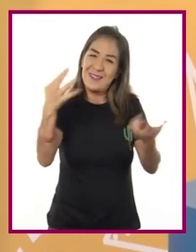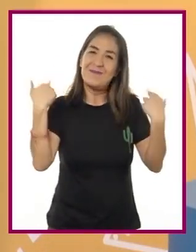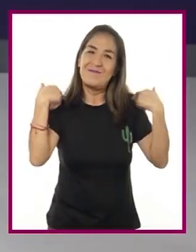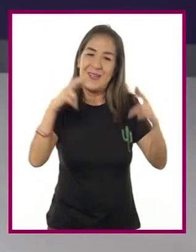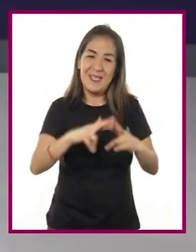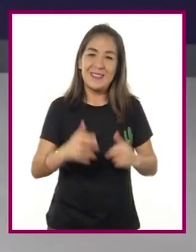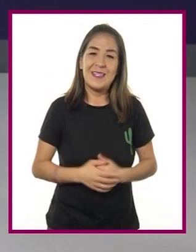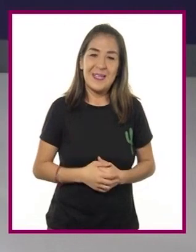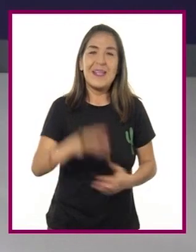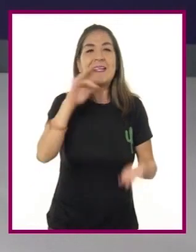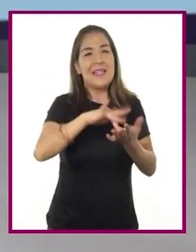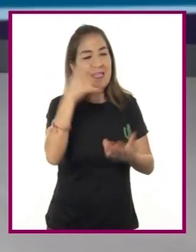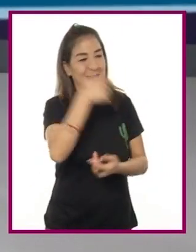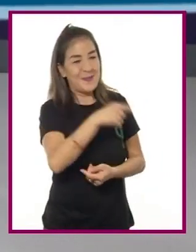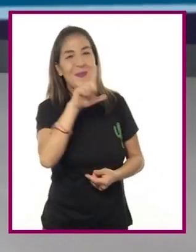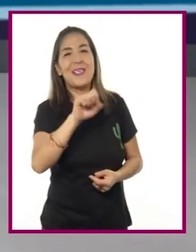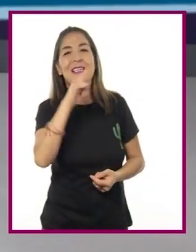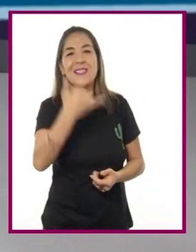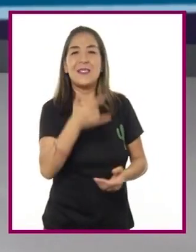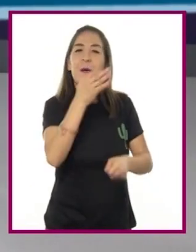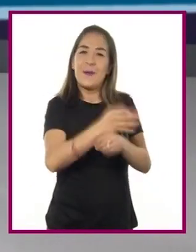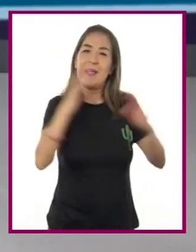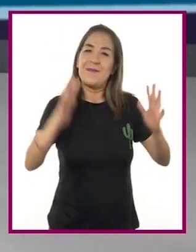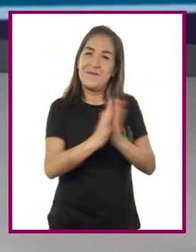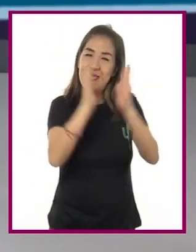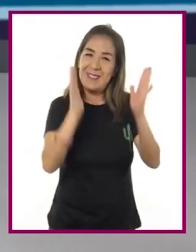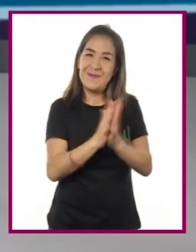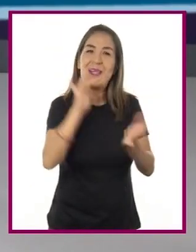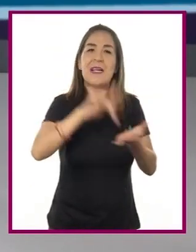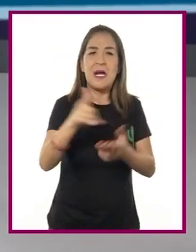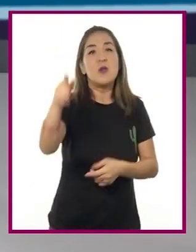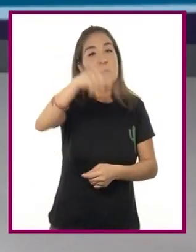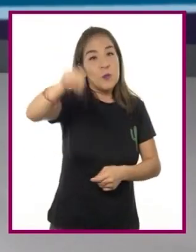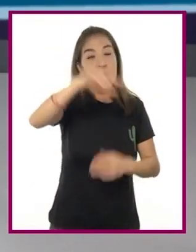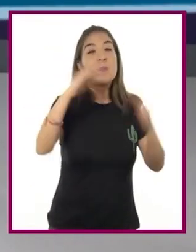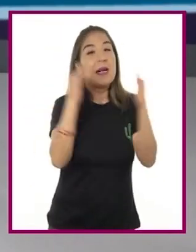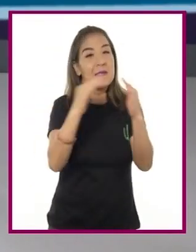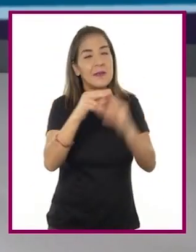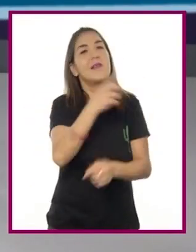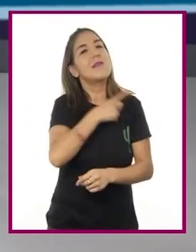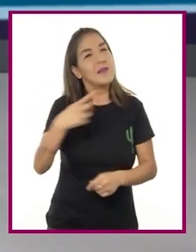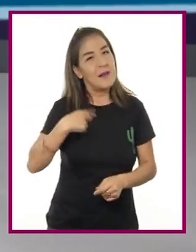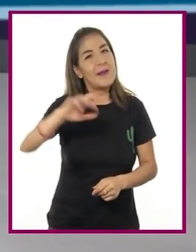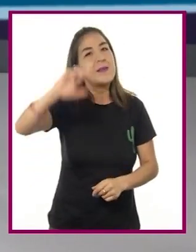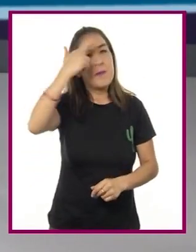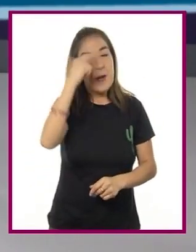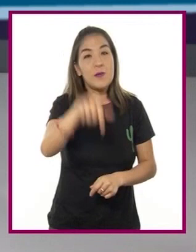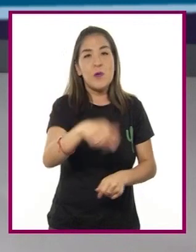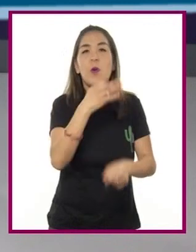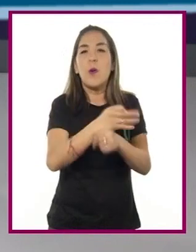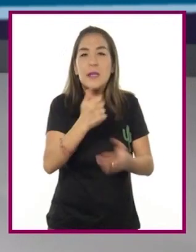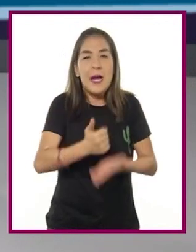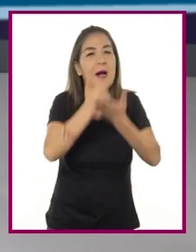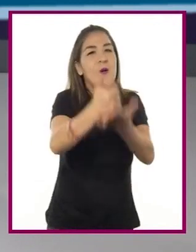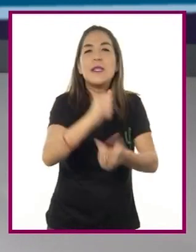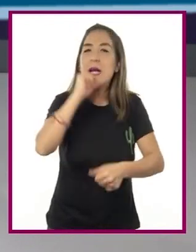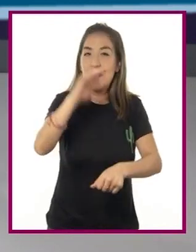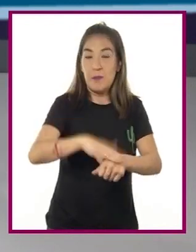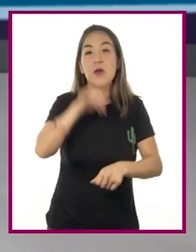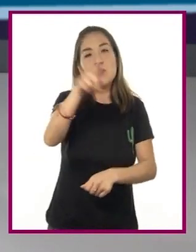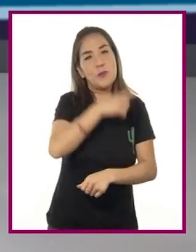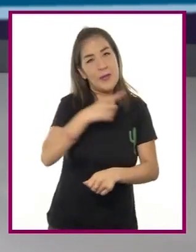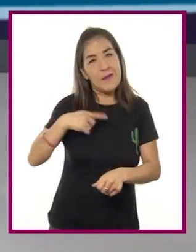Irina. Gracias a ti por tu valiosa participación. En casa, recuerden que este es un material de apoyo. Procuren comprobar